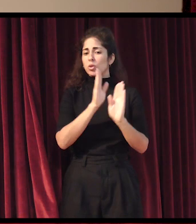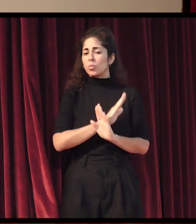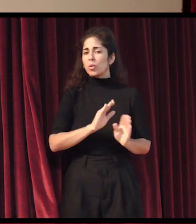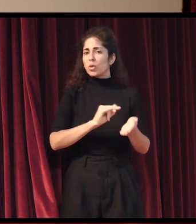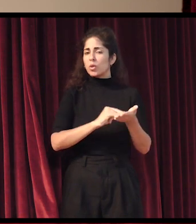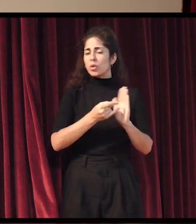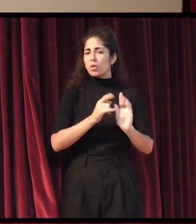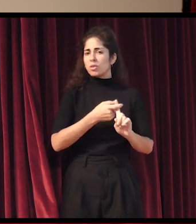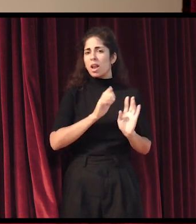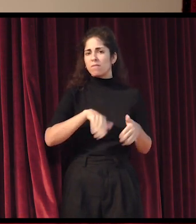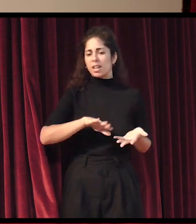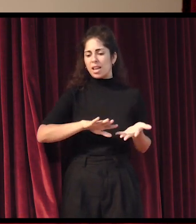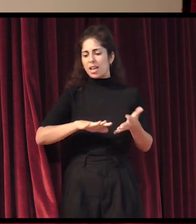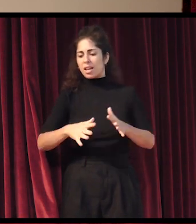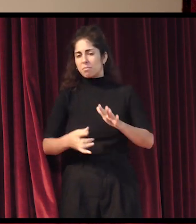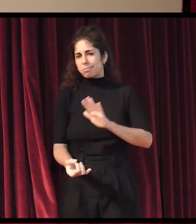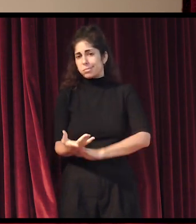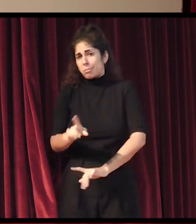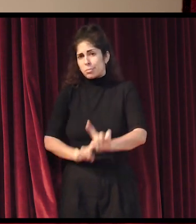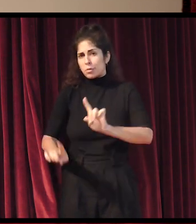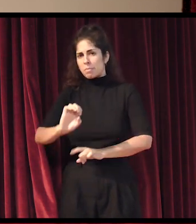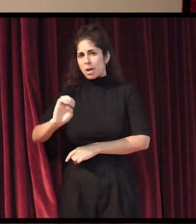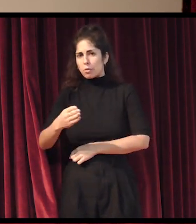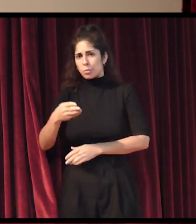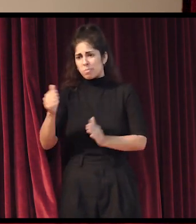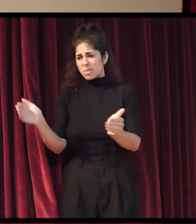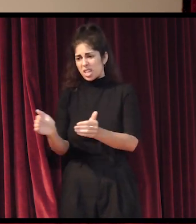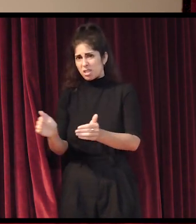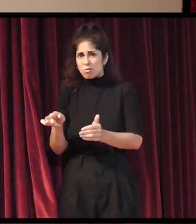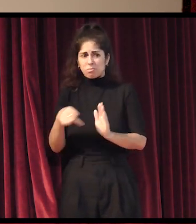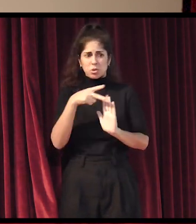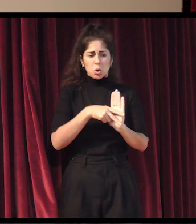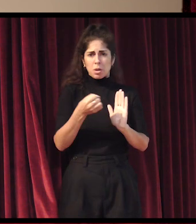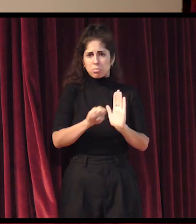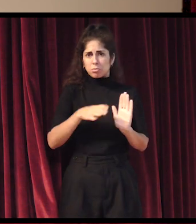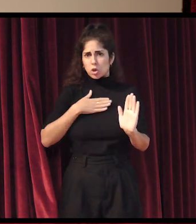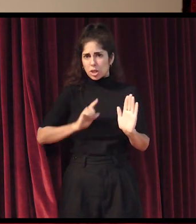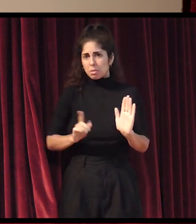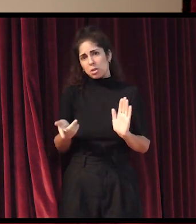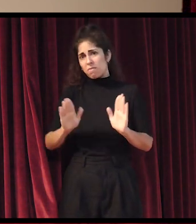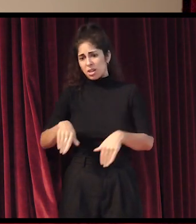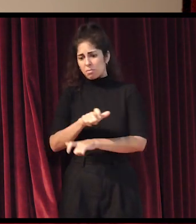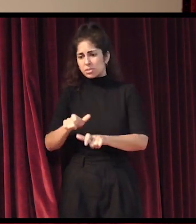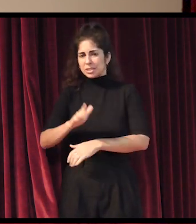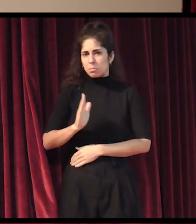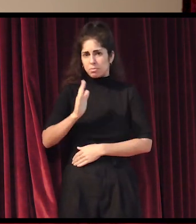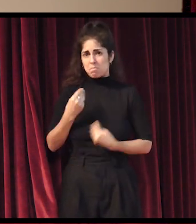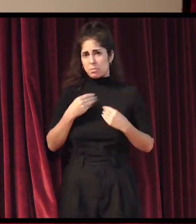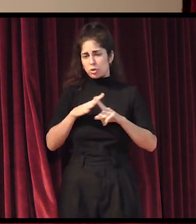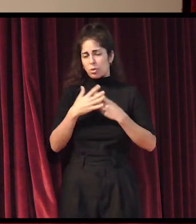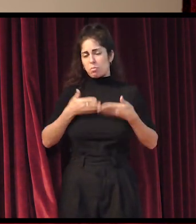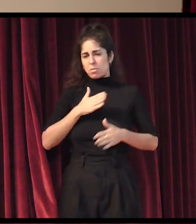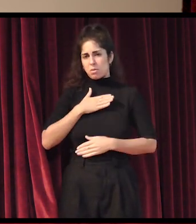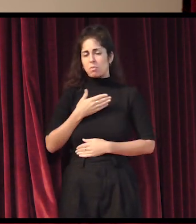clubes pequeños que sin ánimo de incumplir la normativa se ven afectados por ella, como es el caso del que estoy hablando de aquí. La FIFA